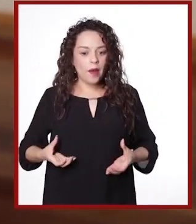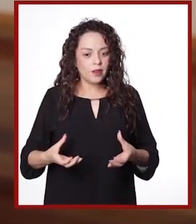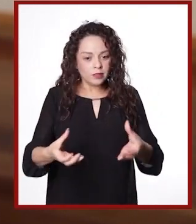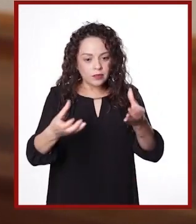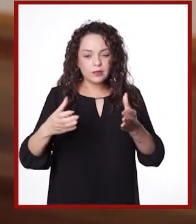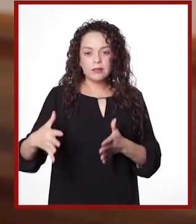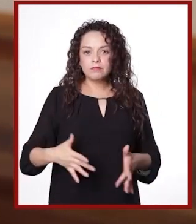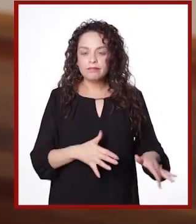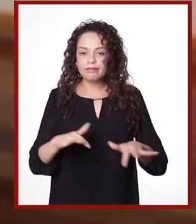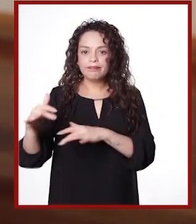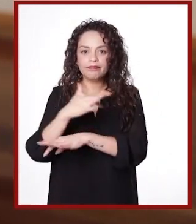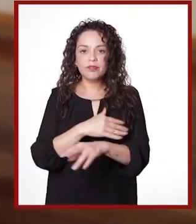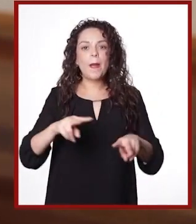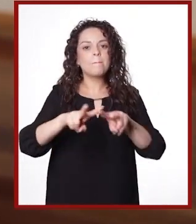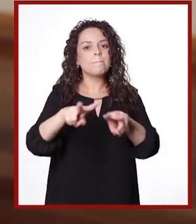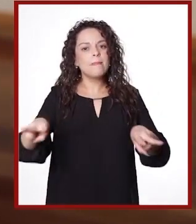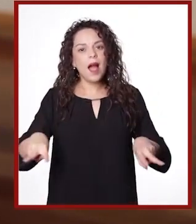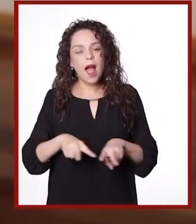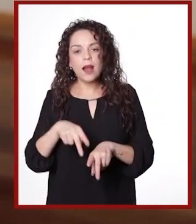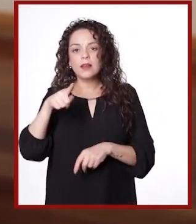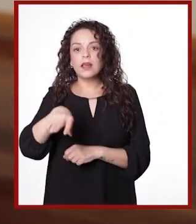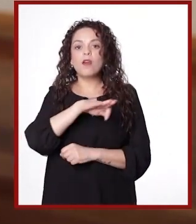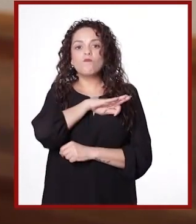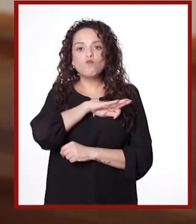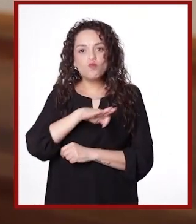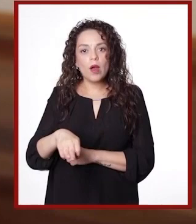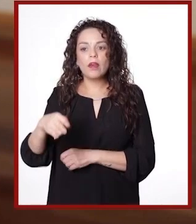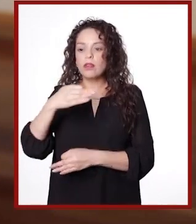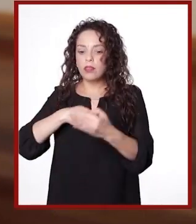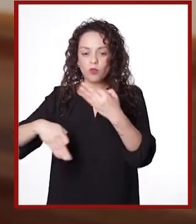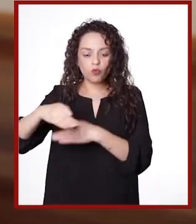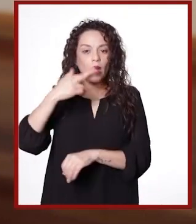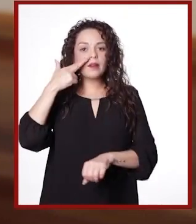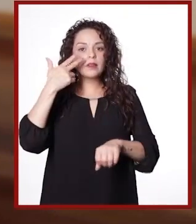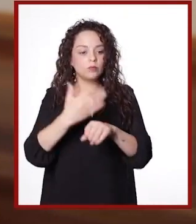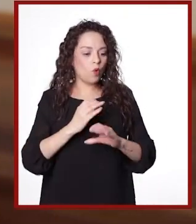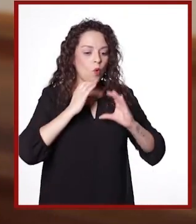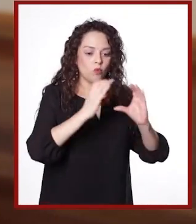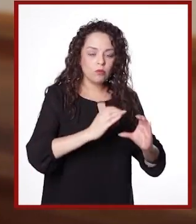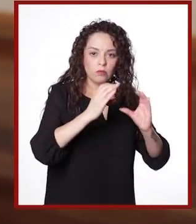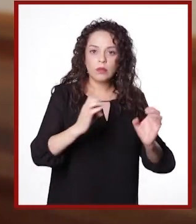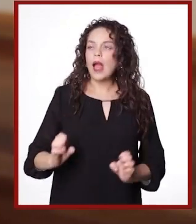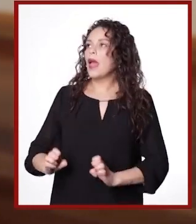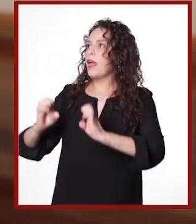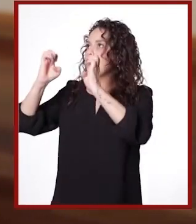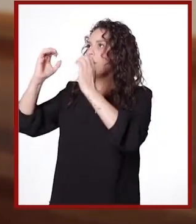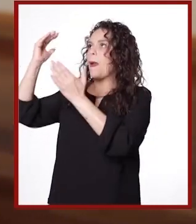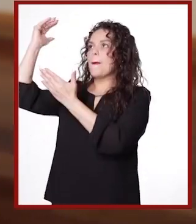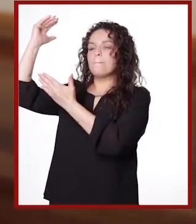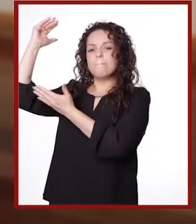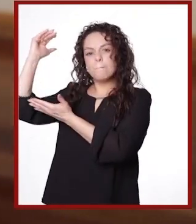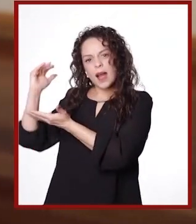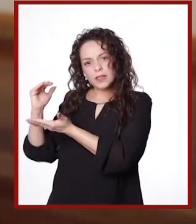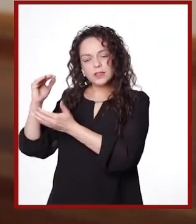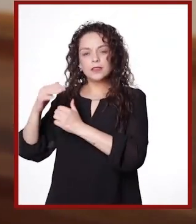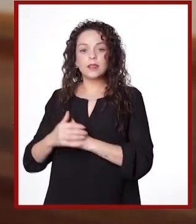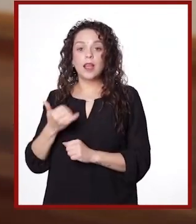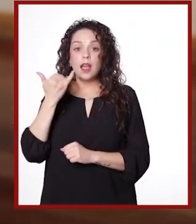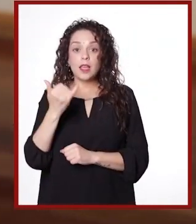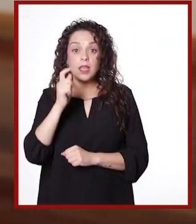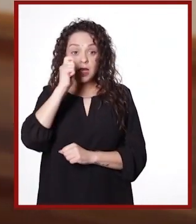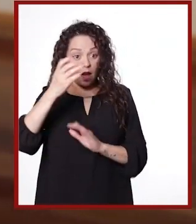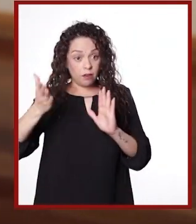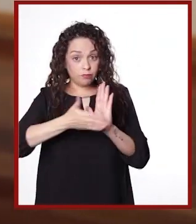peatonales, parques pequeños y sustentables de los que podamos hacernos cargo todos. Edificios de menor tamaño, pero que sobre todo en